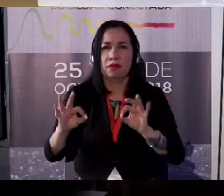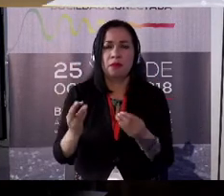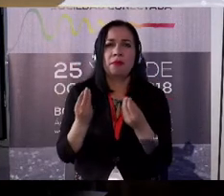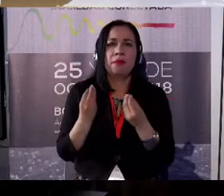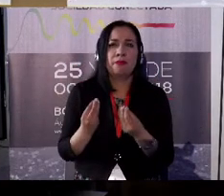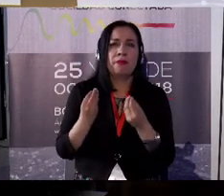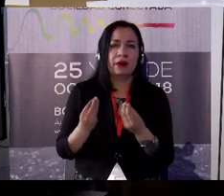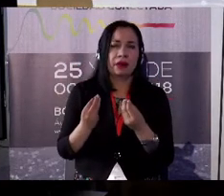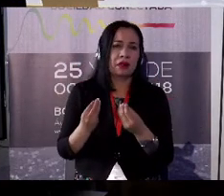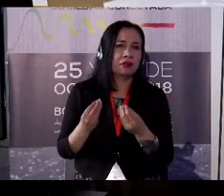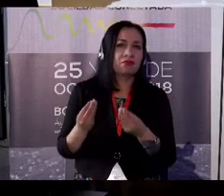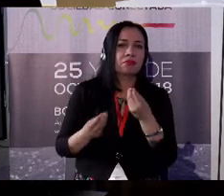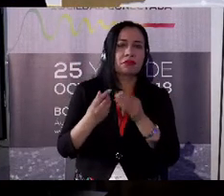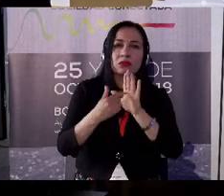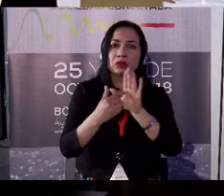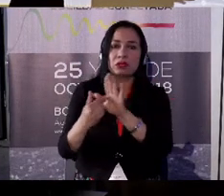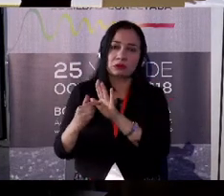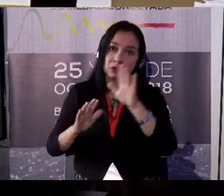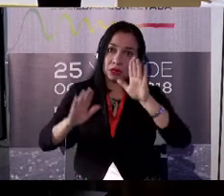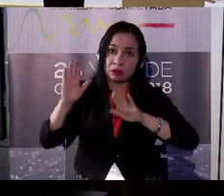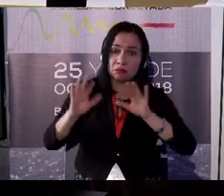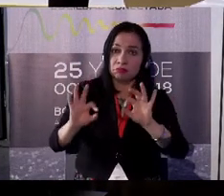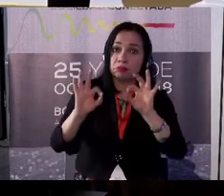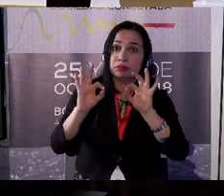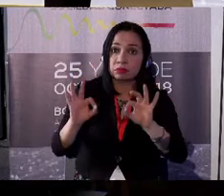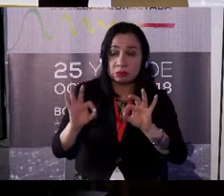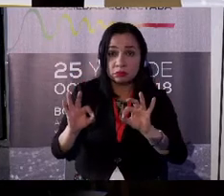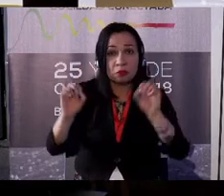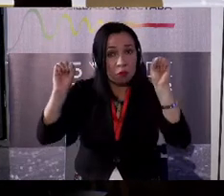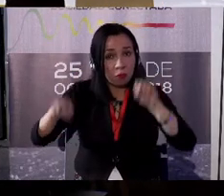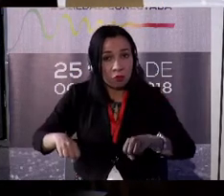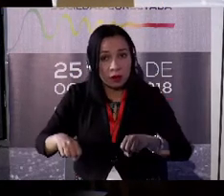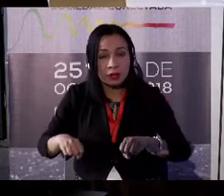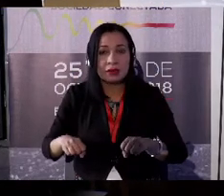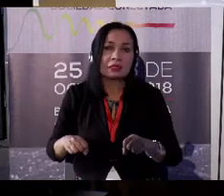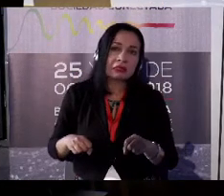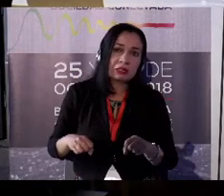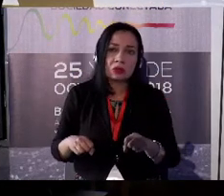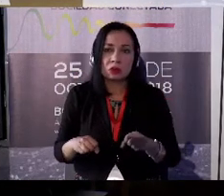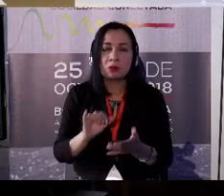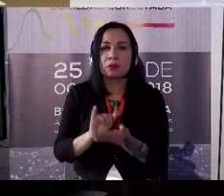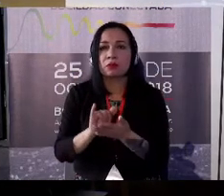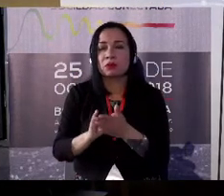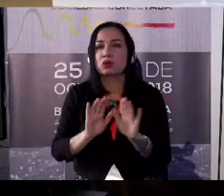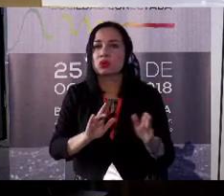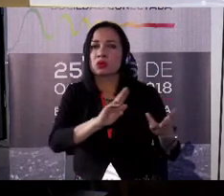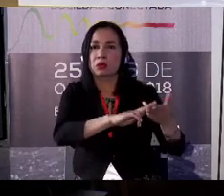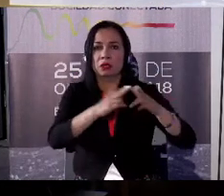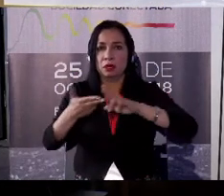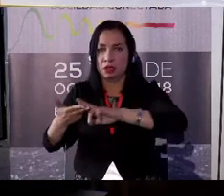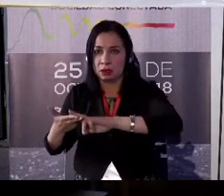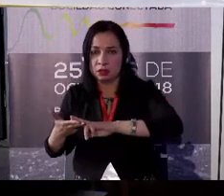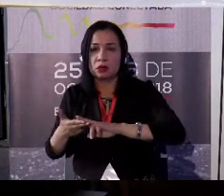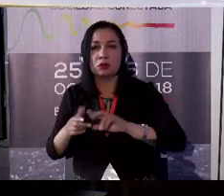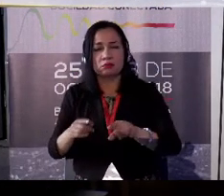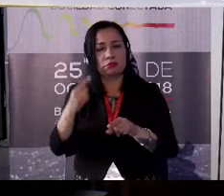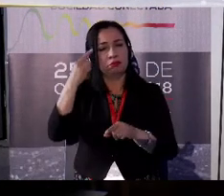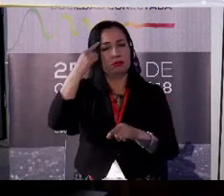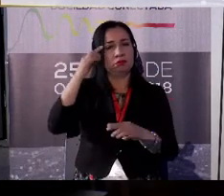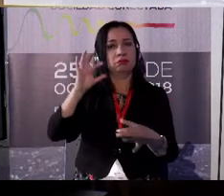mostrar qué tan exitosa era la subasta. Y esto está relacionado directamente con pensar que la subasta es una